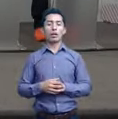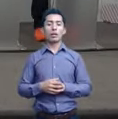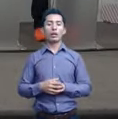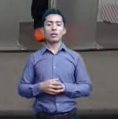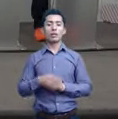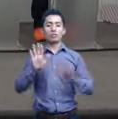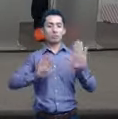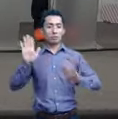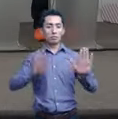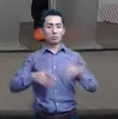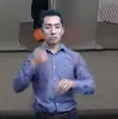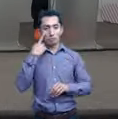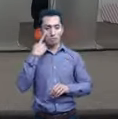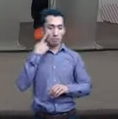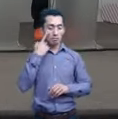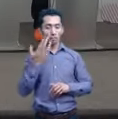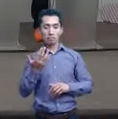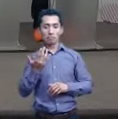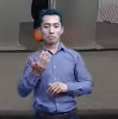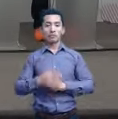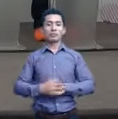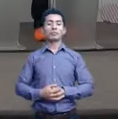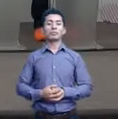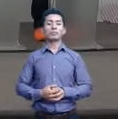pedimos que levanten la mano.